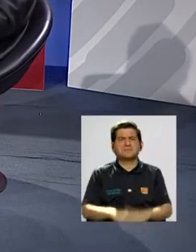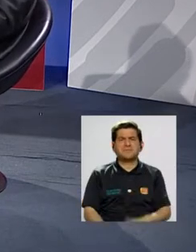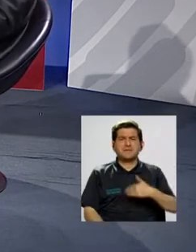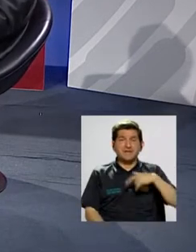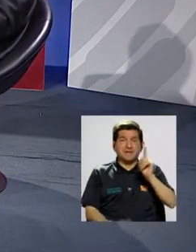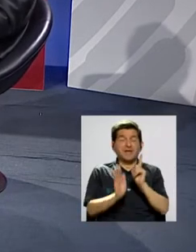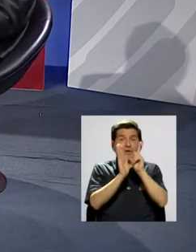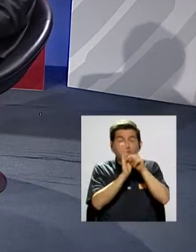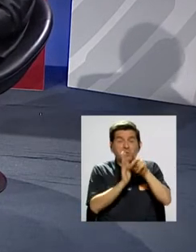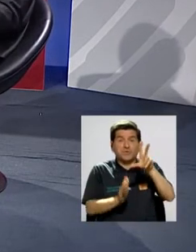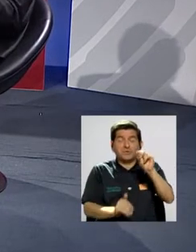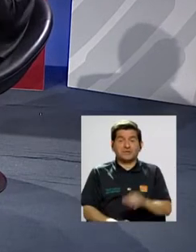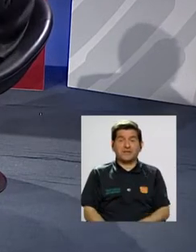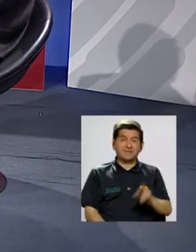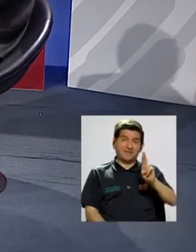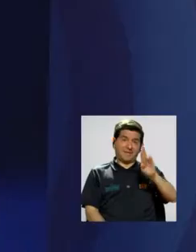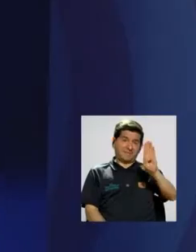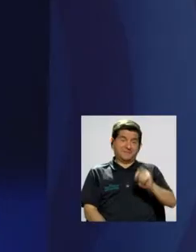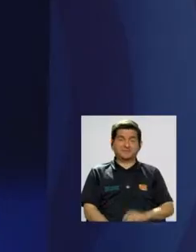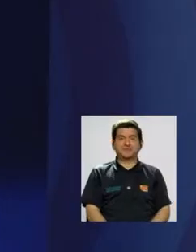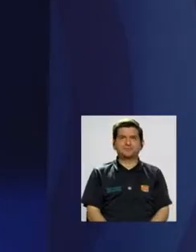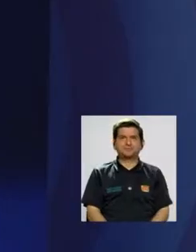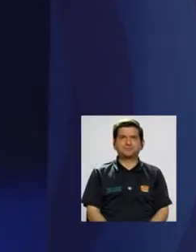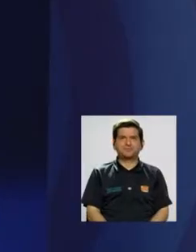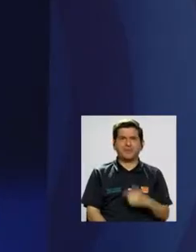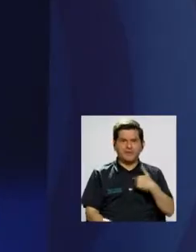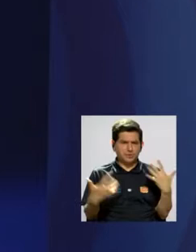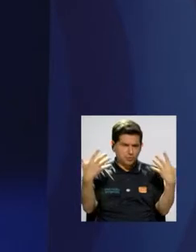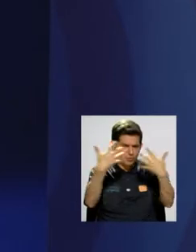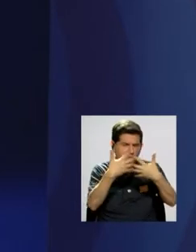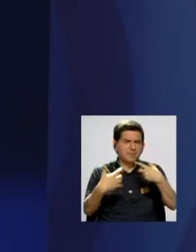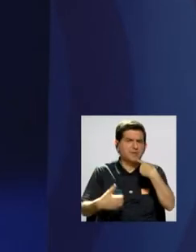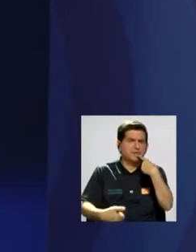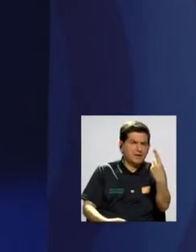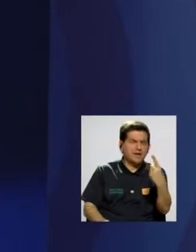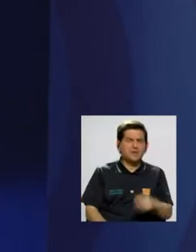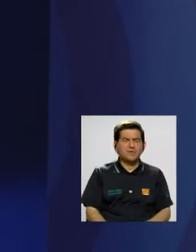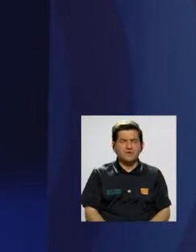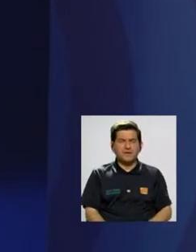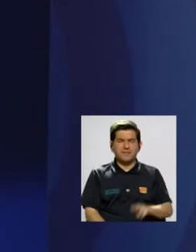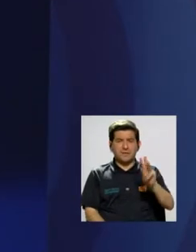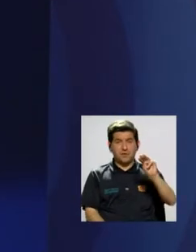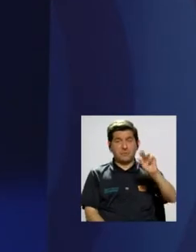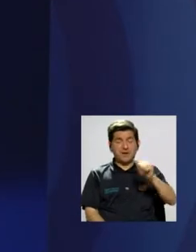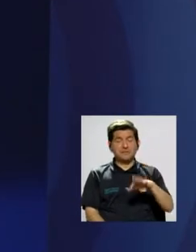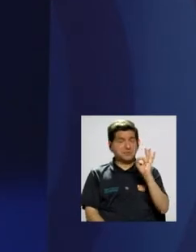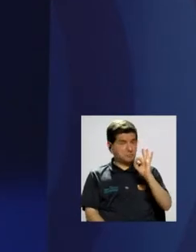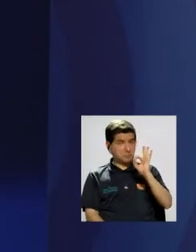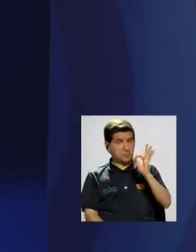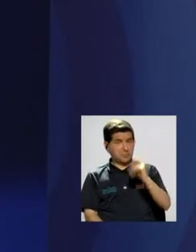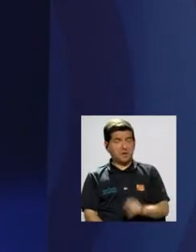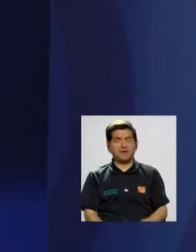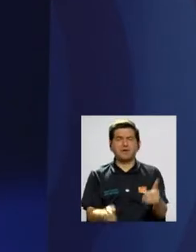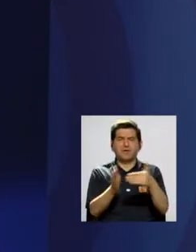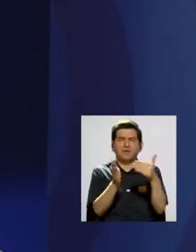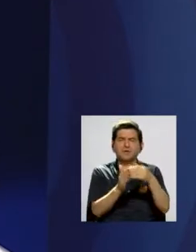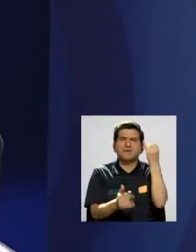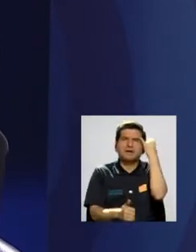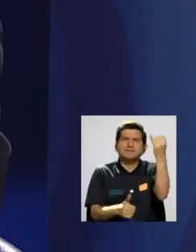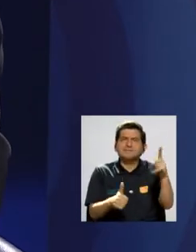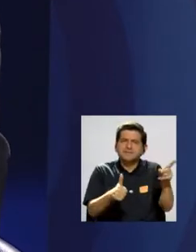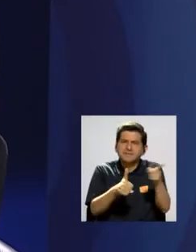de 1:30, don Randall. No, yo complementaría lo que acaba de señalar tan contundentemente, Marcia, volviendo a la idea inicial,